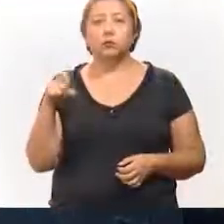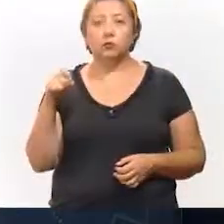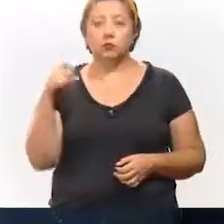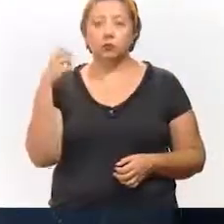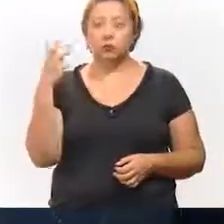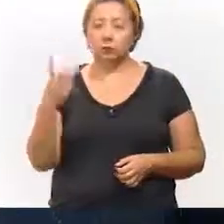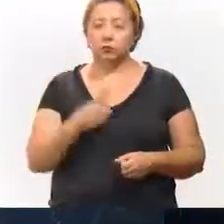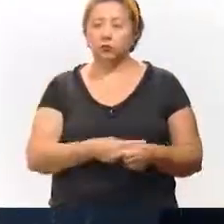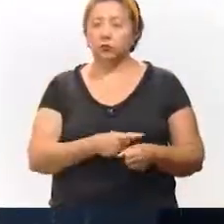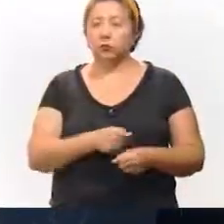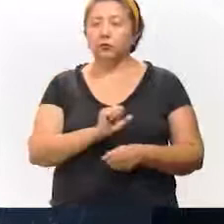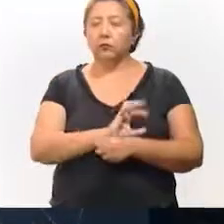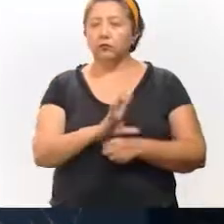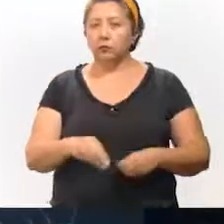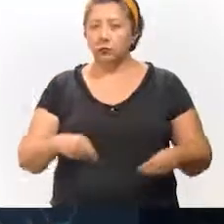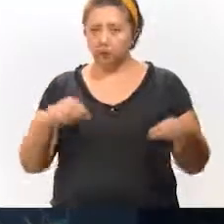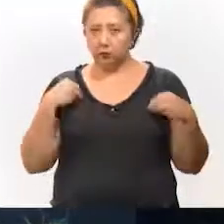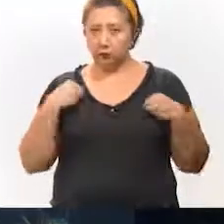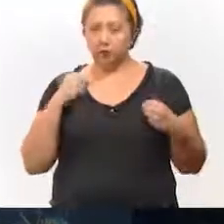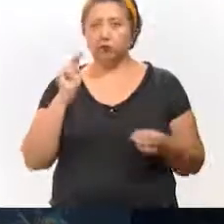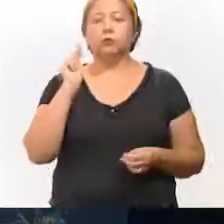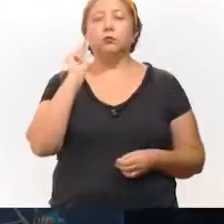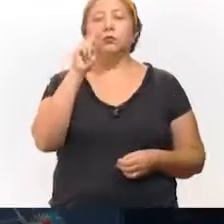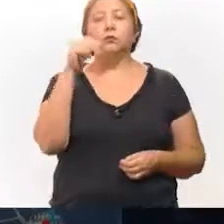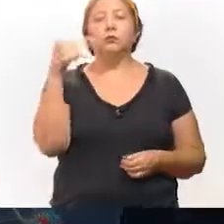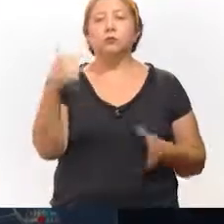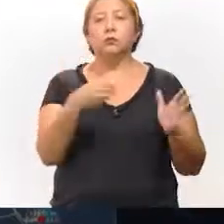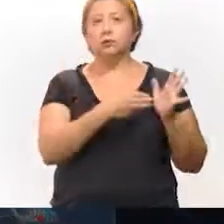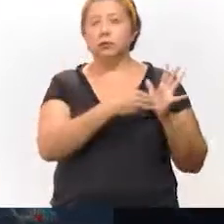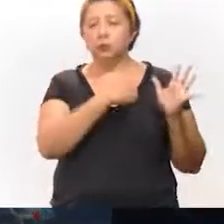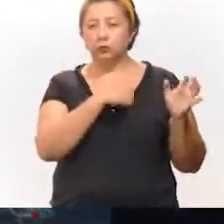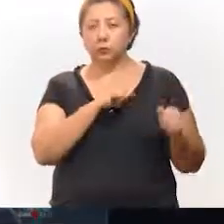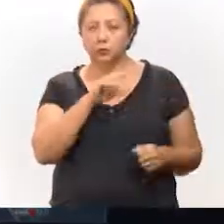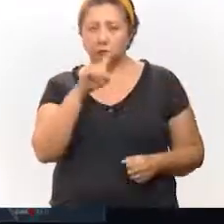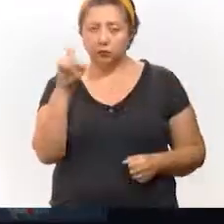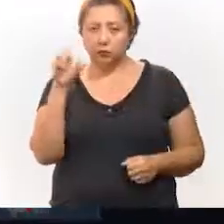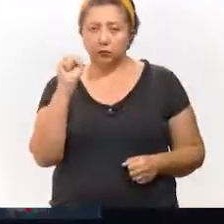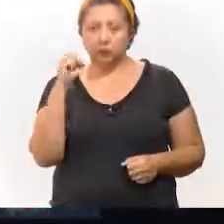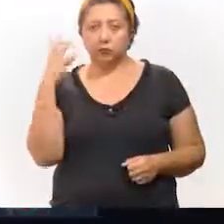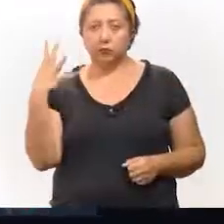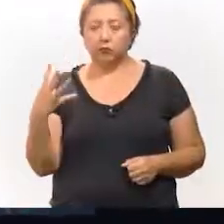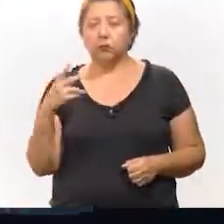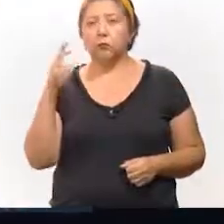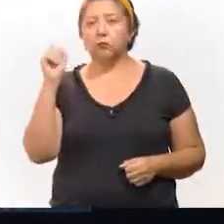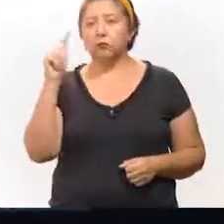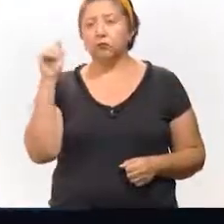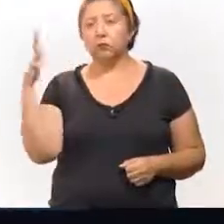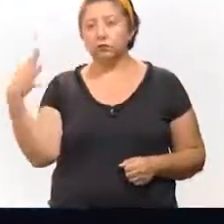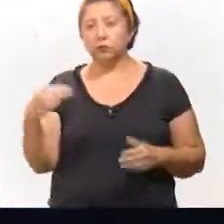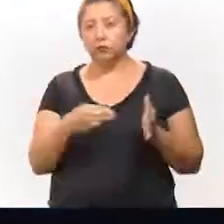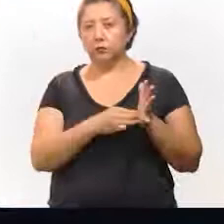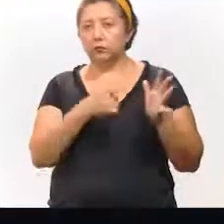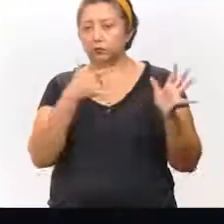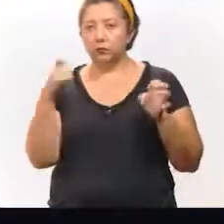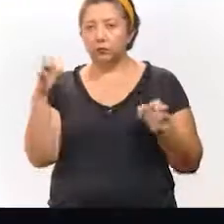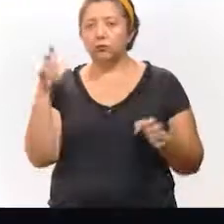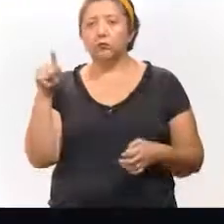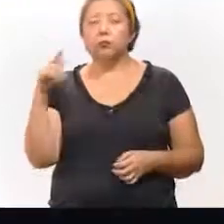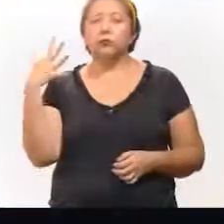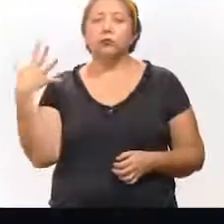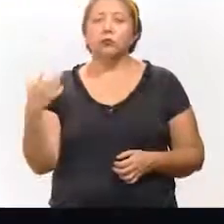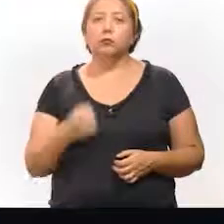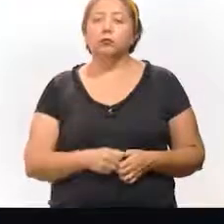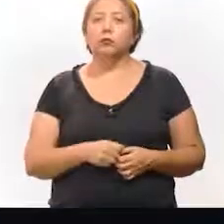contagiadas de coronavirus, que viven en la zona norte 6.174, en la zona oriente